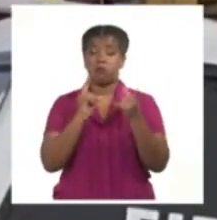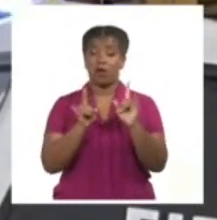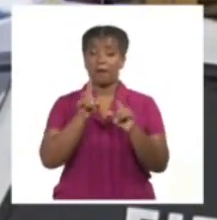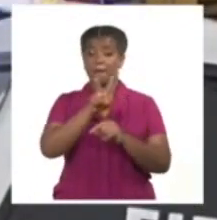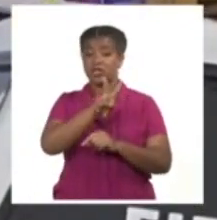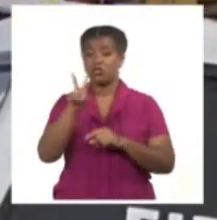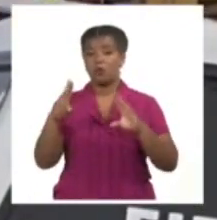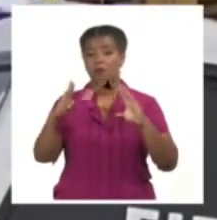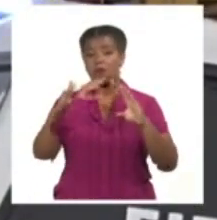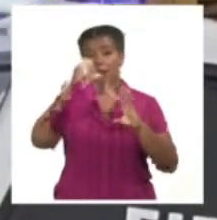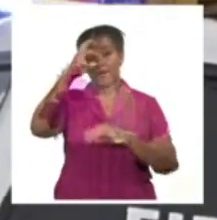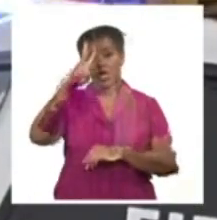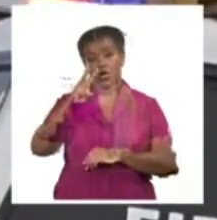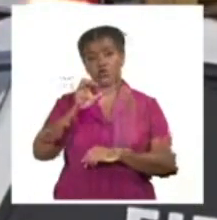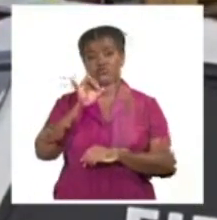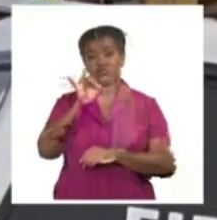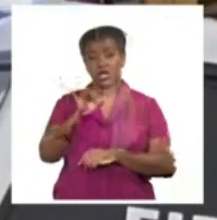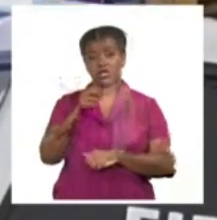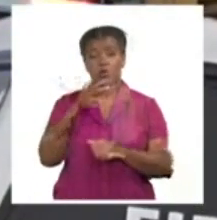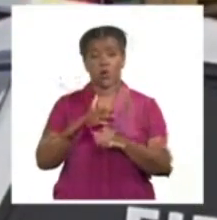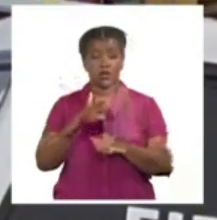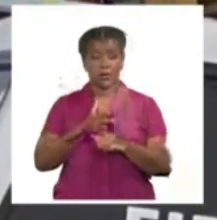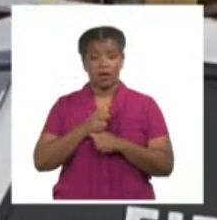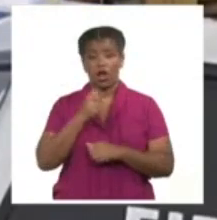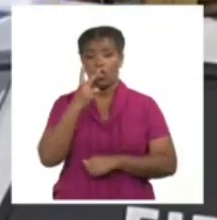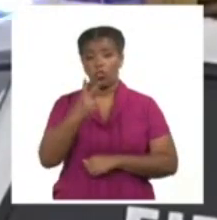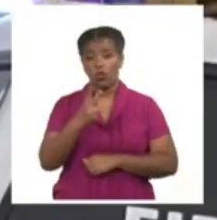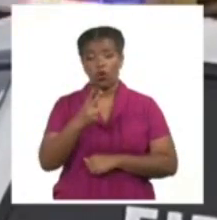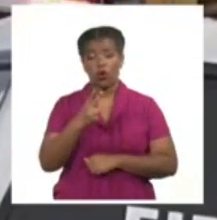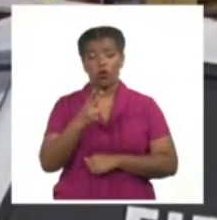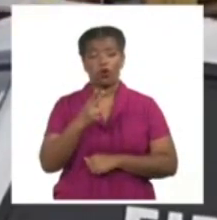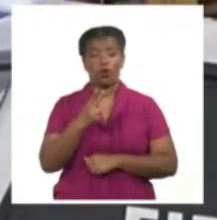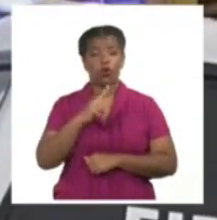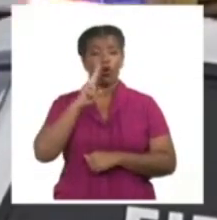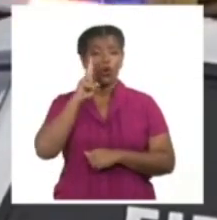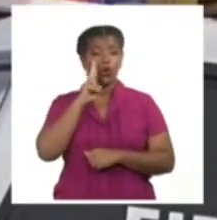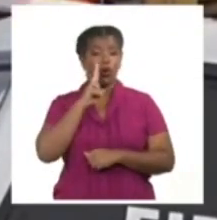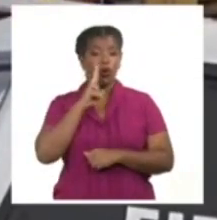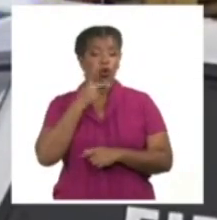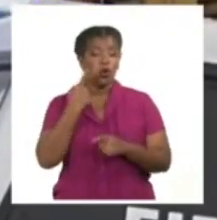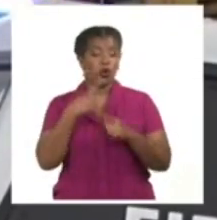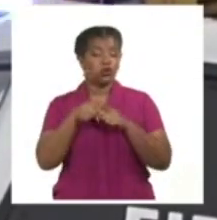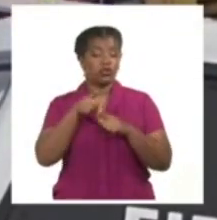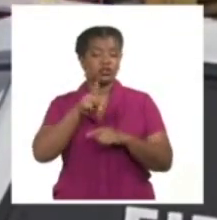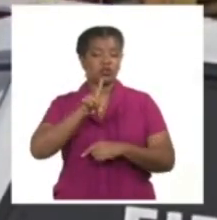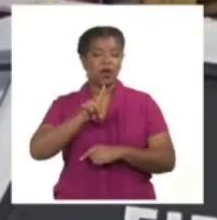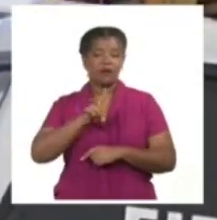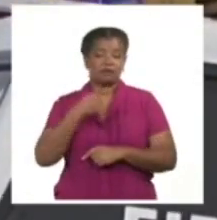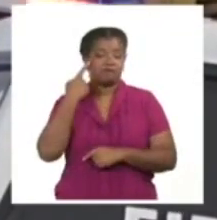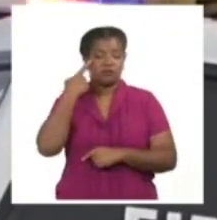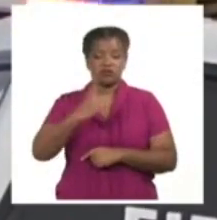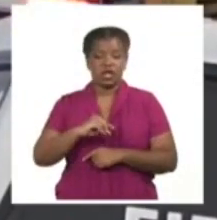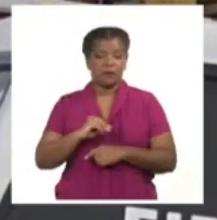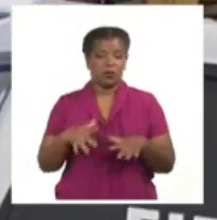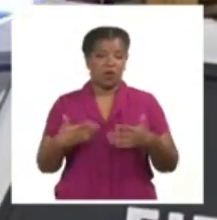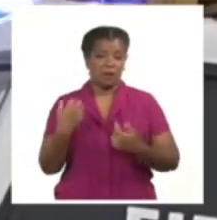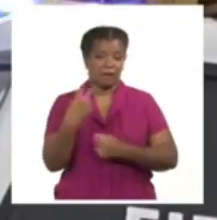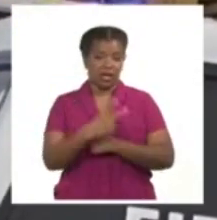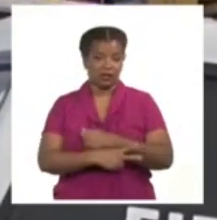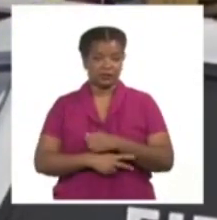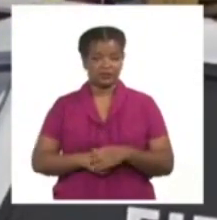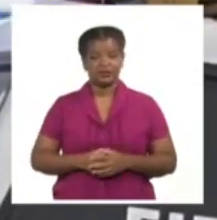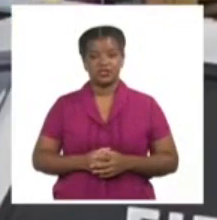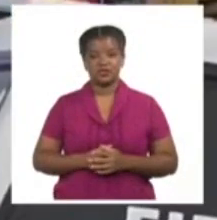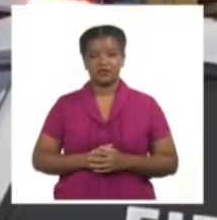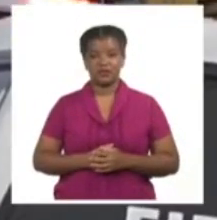México, 7 de Guatemala, 2 de Honduras y 19 todavía sin confirmar nacionalidad. El mandatario mexicano subrayó como